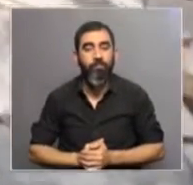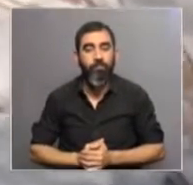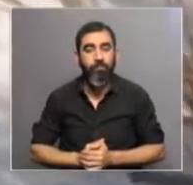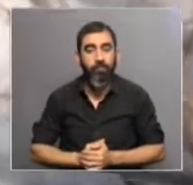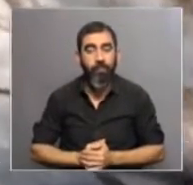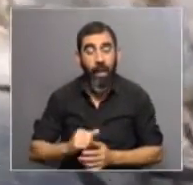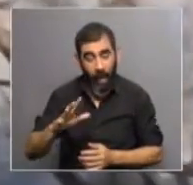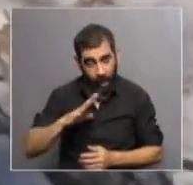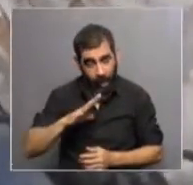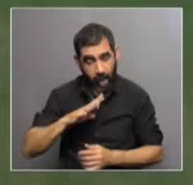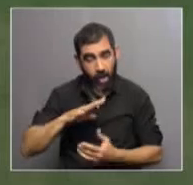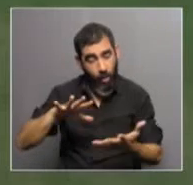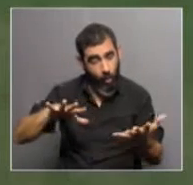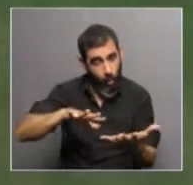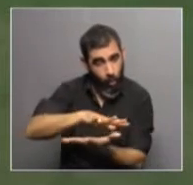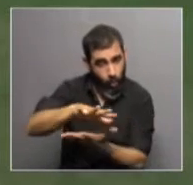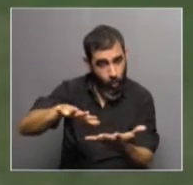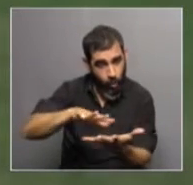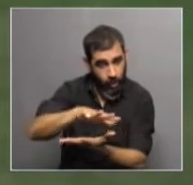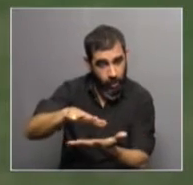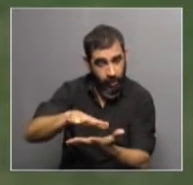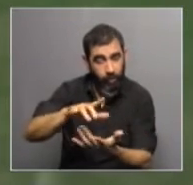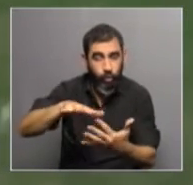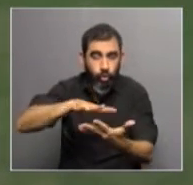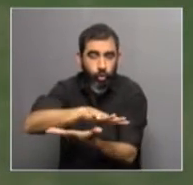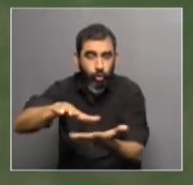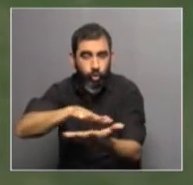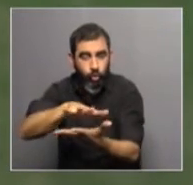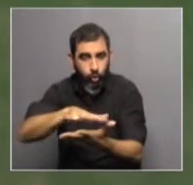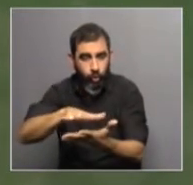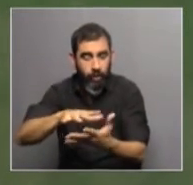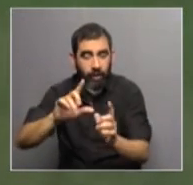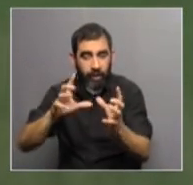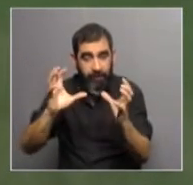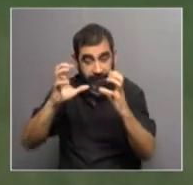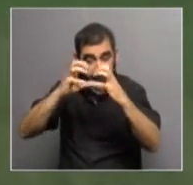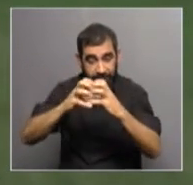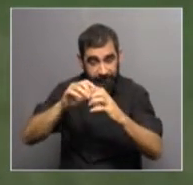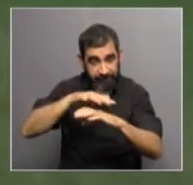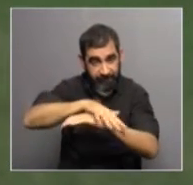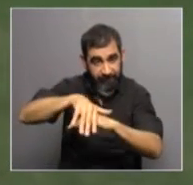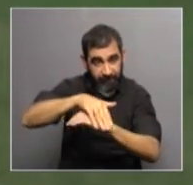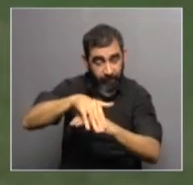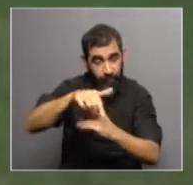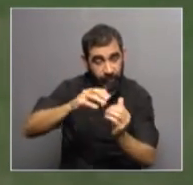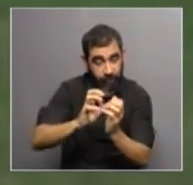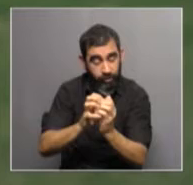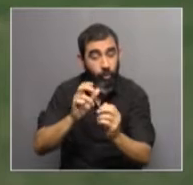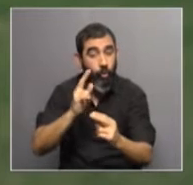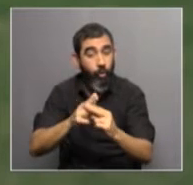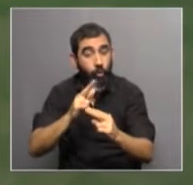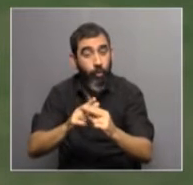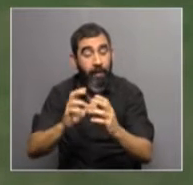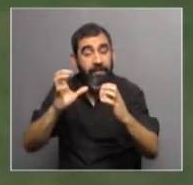Hay un lugar y hay una zona, una red cerebral, que es la zona que llamamos